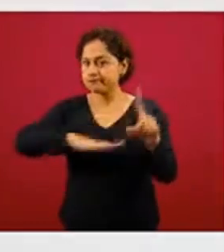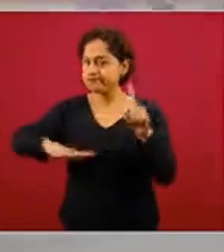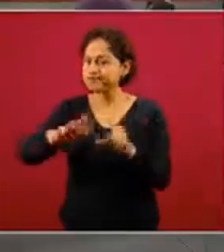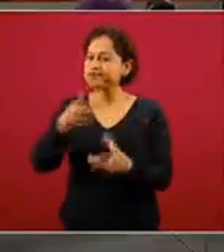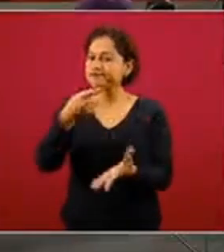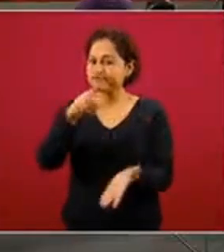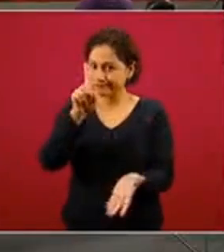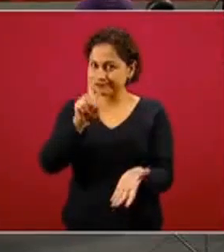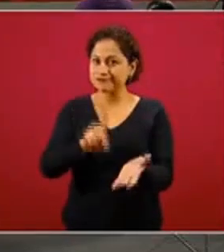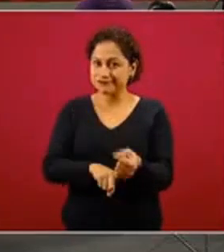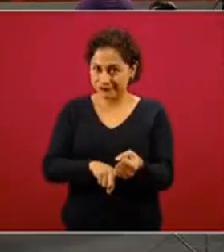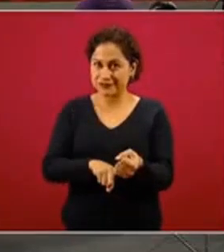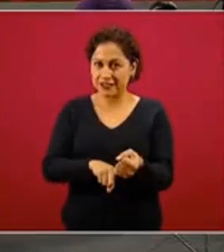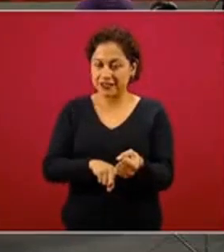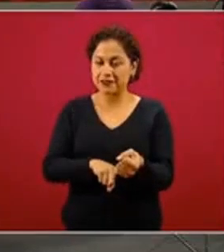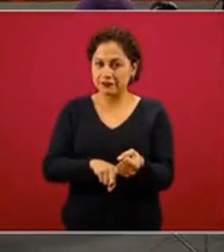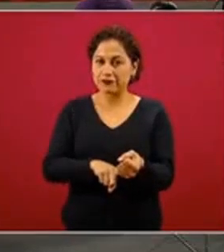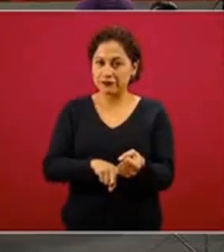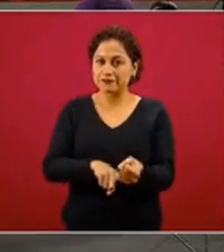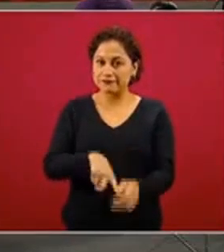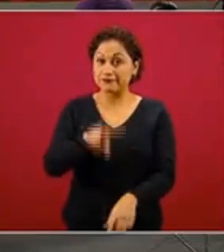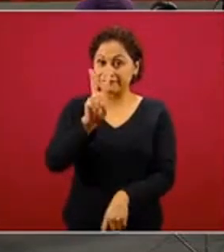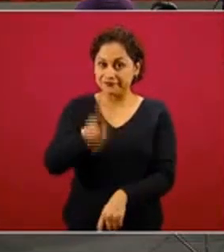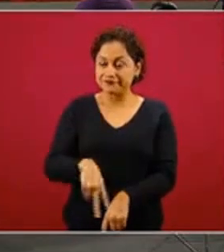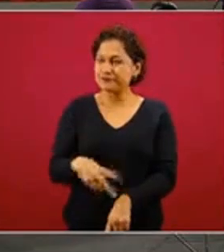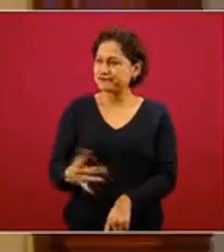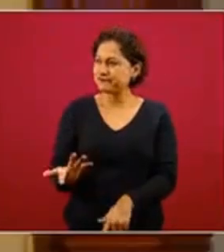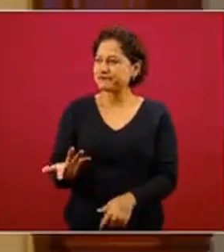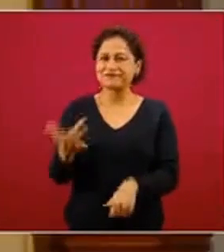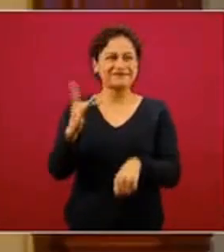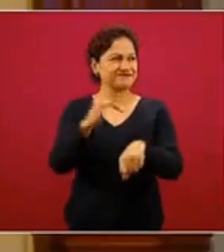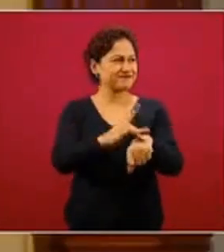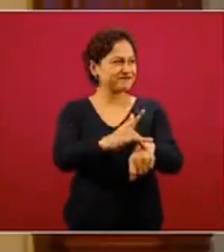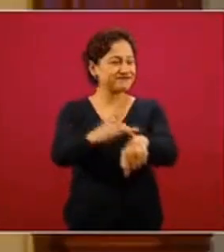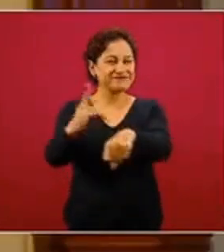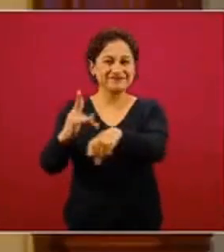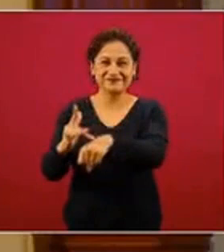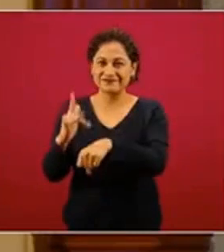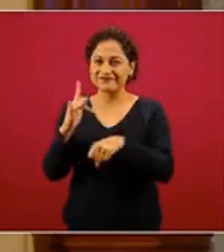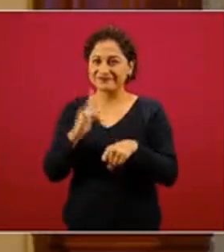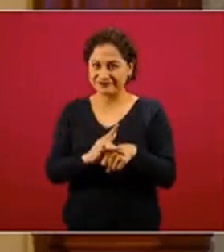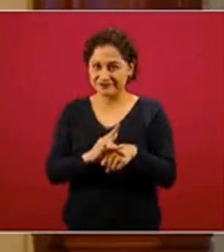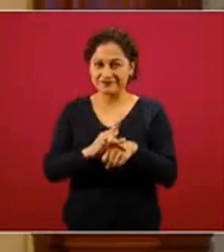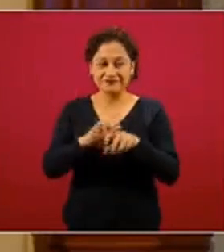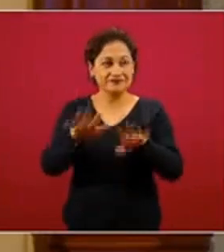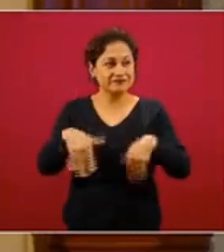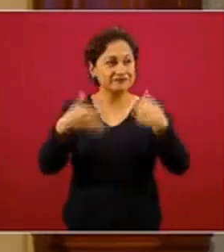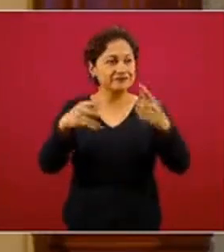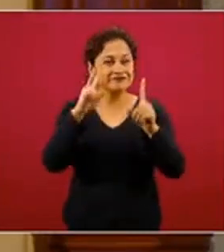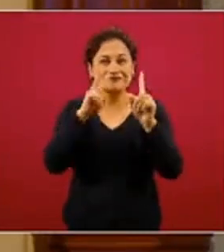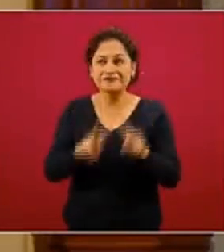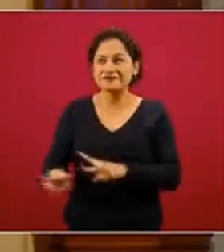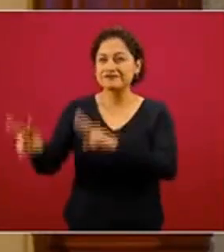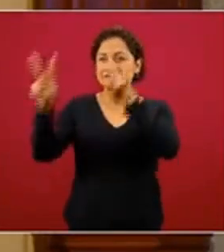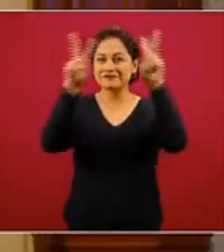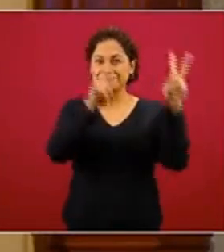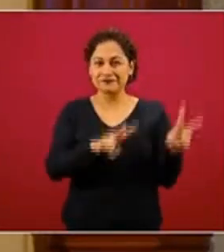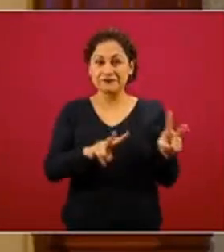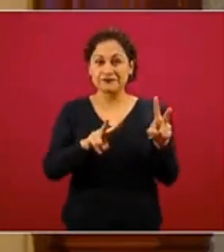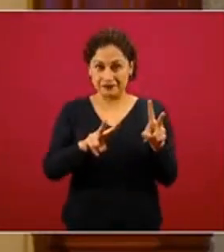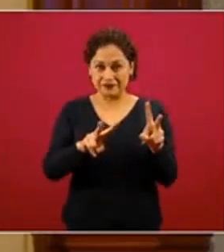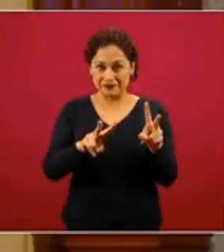componente del ecosistema, hay que declararlo como tal, muestra de la biodiversidad de